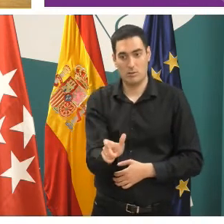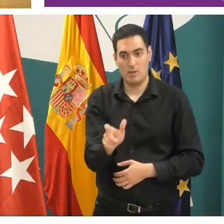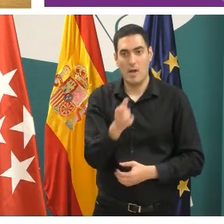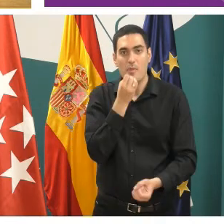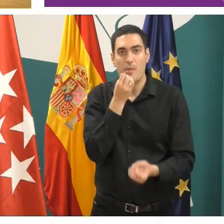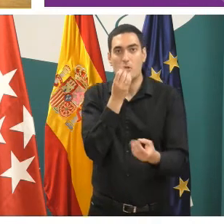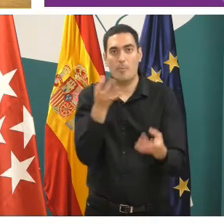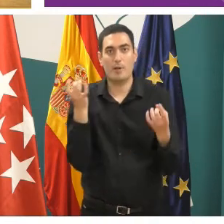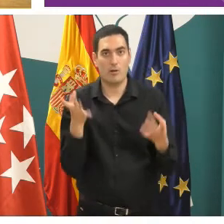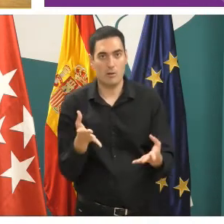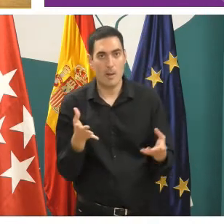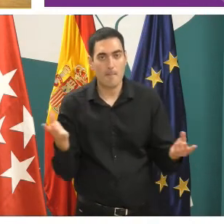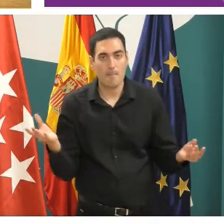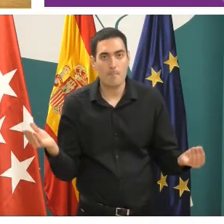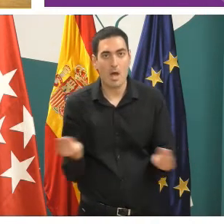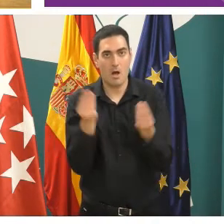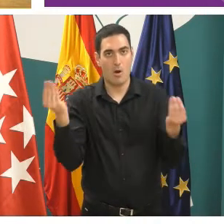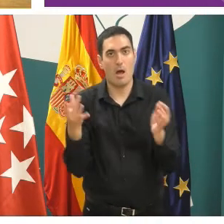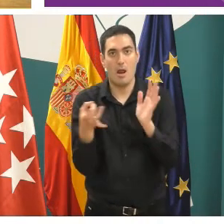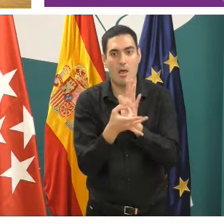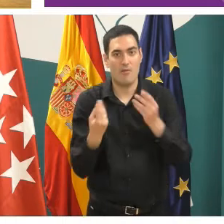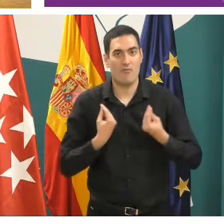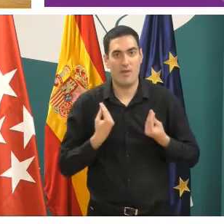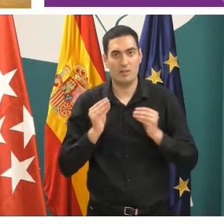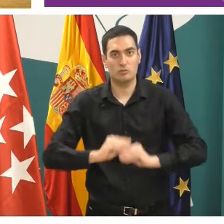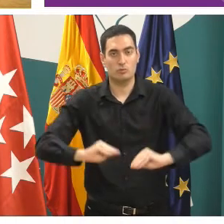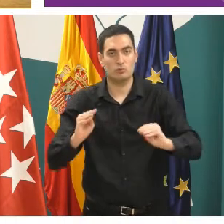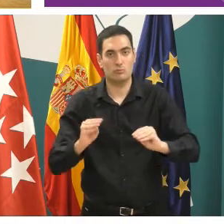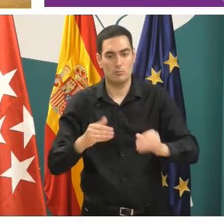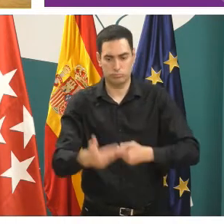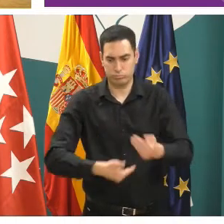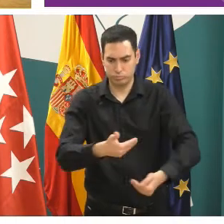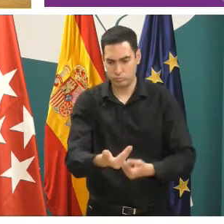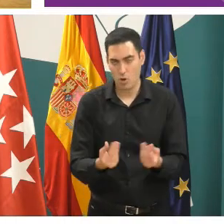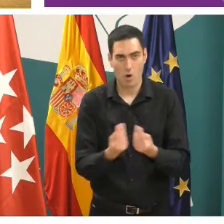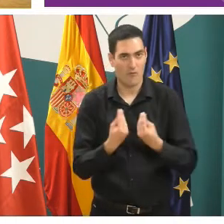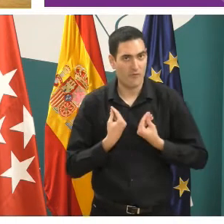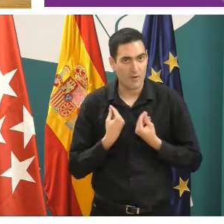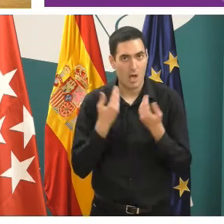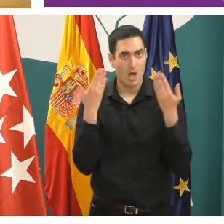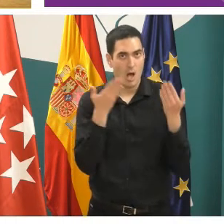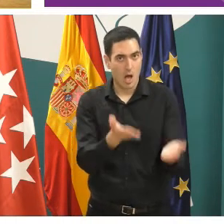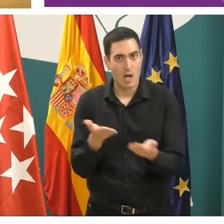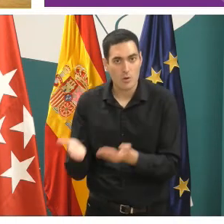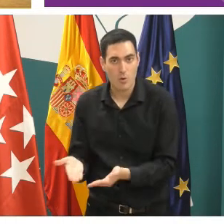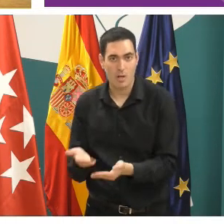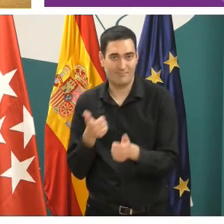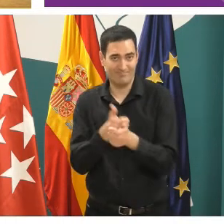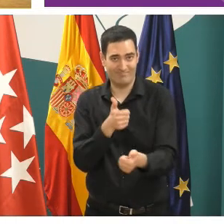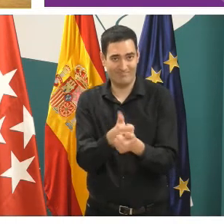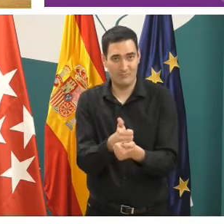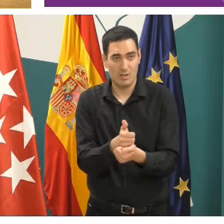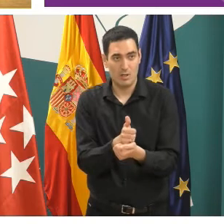que ha mejorado su calidad de vida, que puede seguir conviviendo con ayudas asistenciales, pero convivir